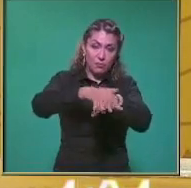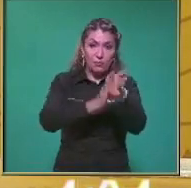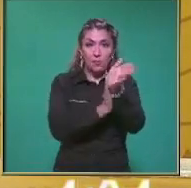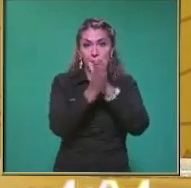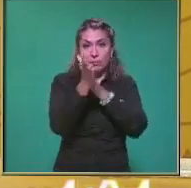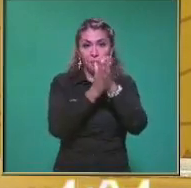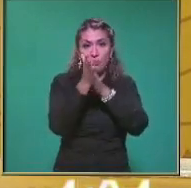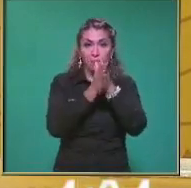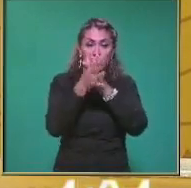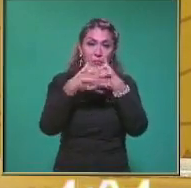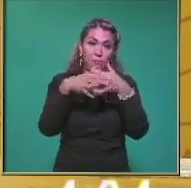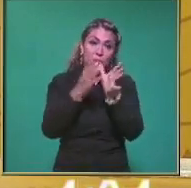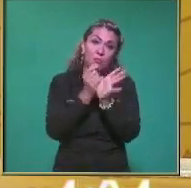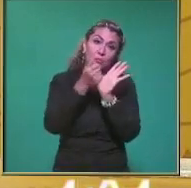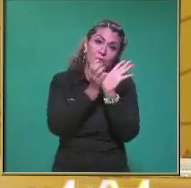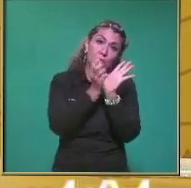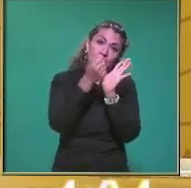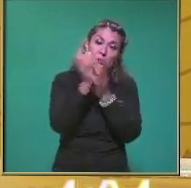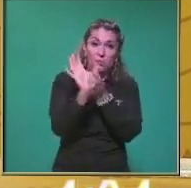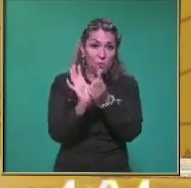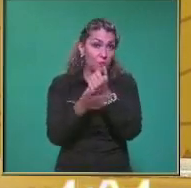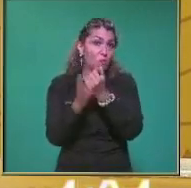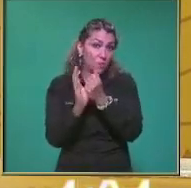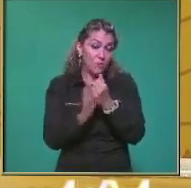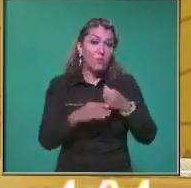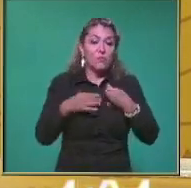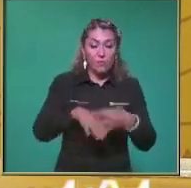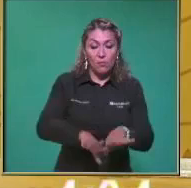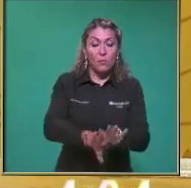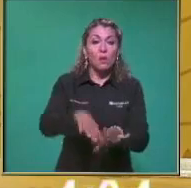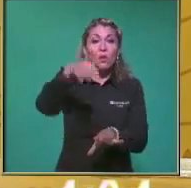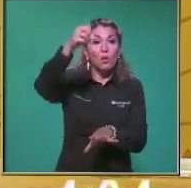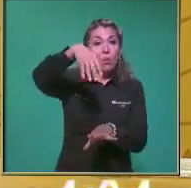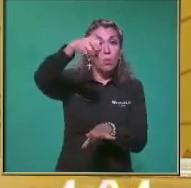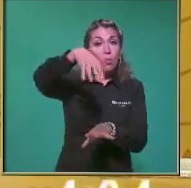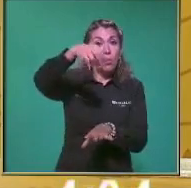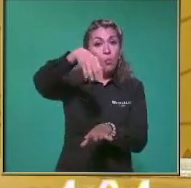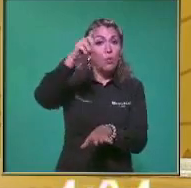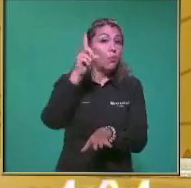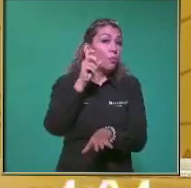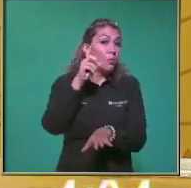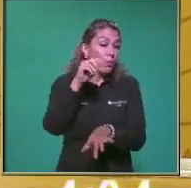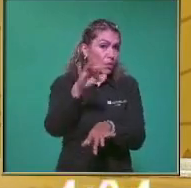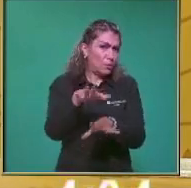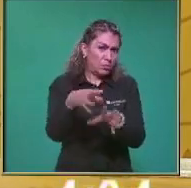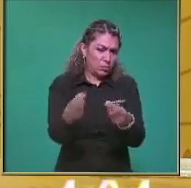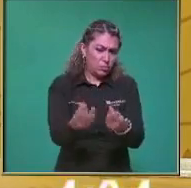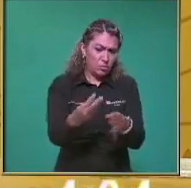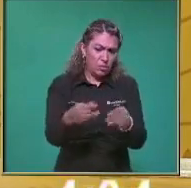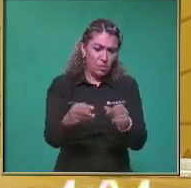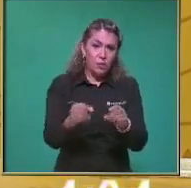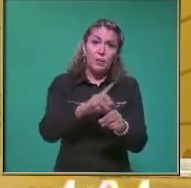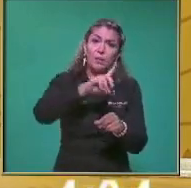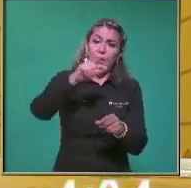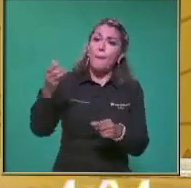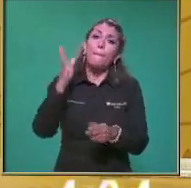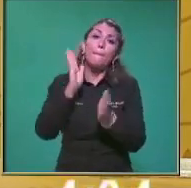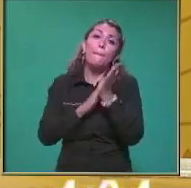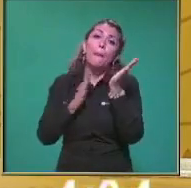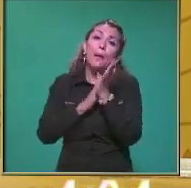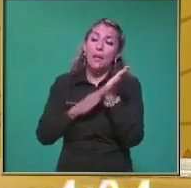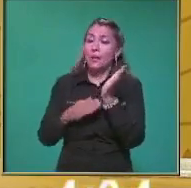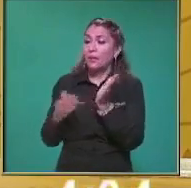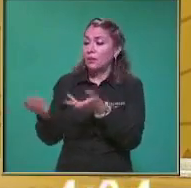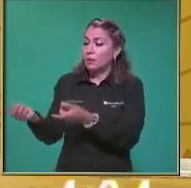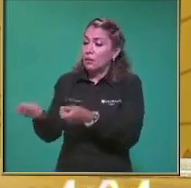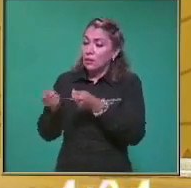dedos gorditos, las muñecas, etcétera, y luego al chorro de agua, ahora sí, por completo, en la medida de lo posible, secarnos con una toalla de papel, tirarla a